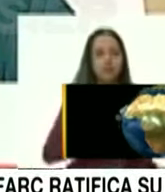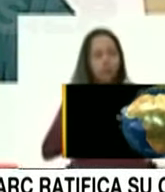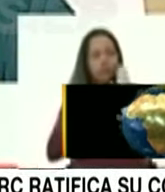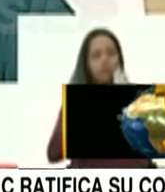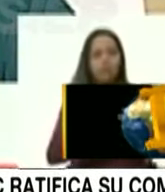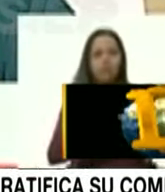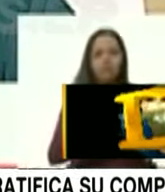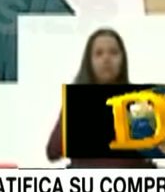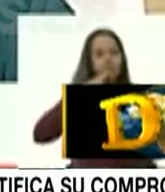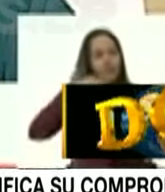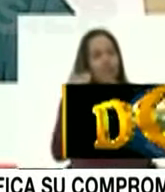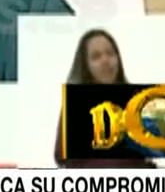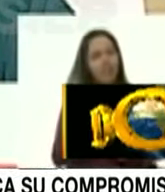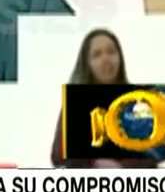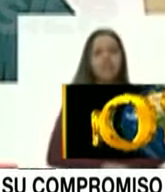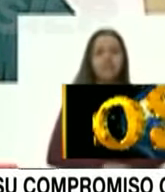sincero.